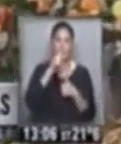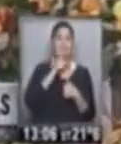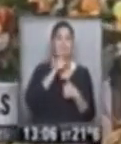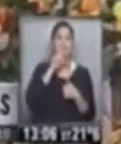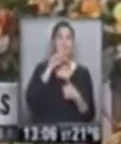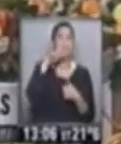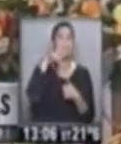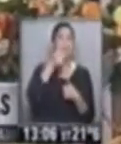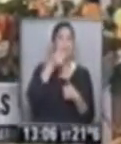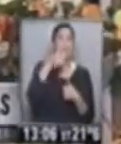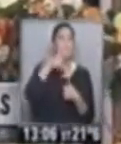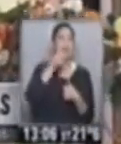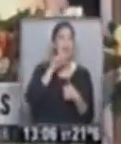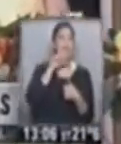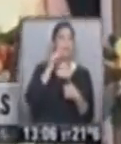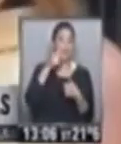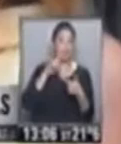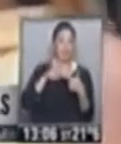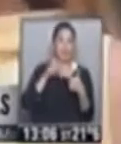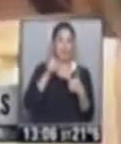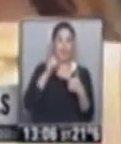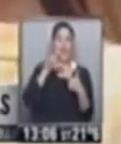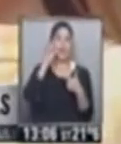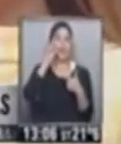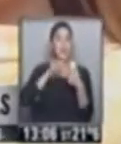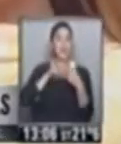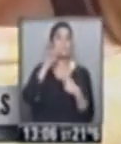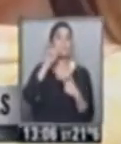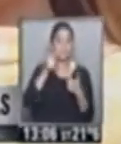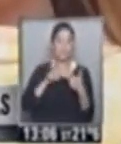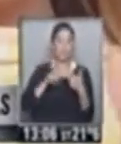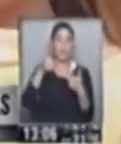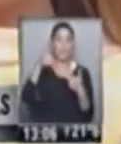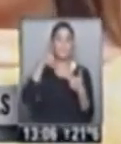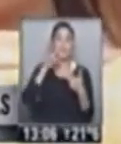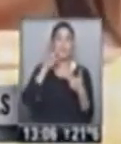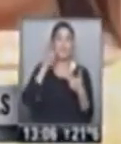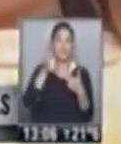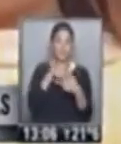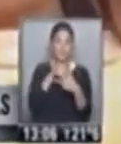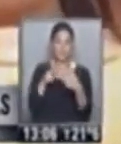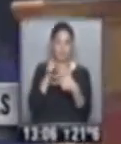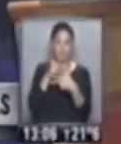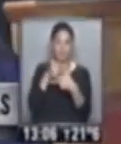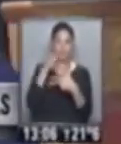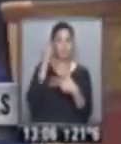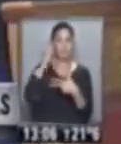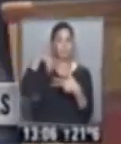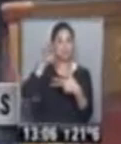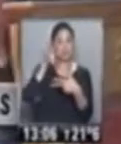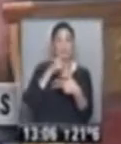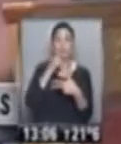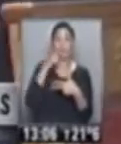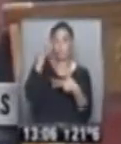decisión recae sobre el Parlamento y el primer ministro de acuerdo a cómo esté establecido por ley.